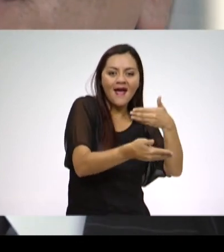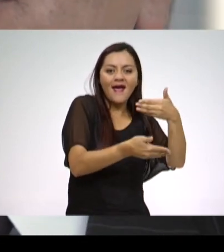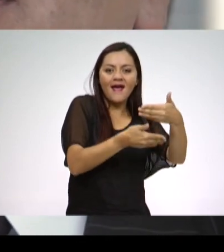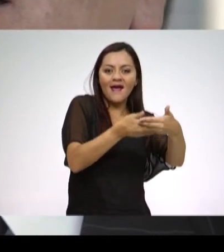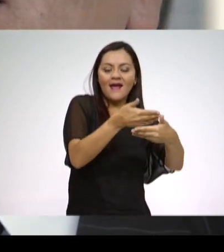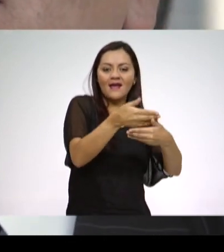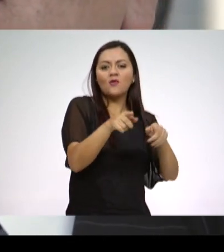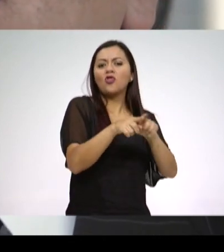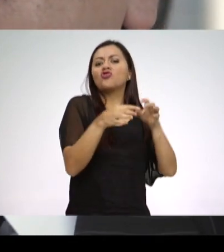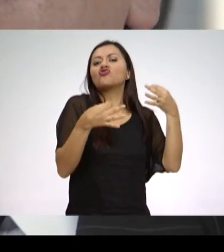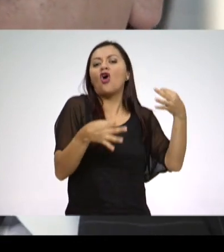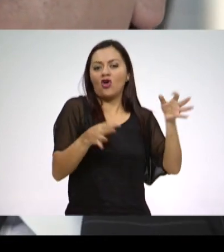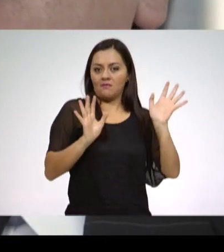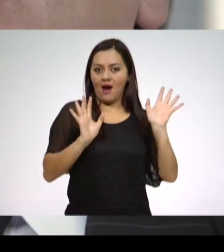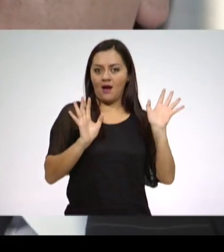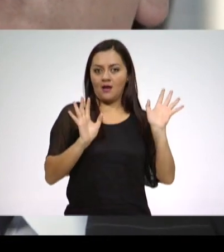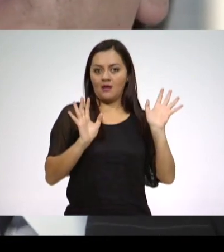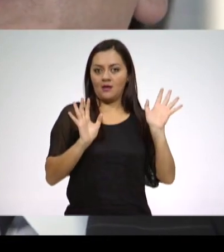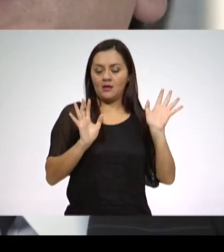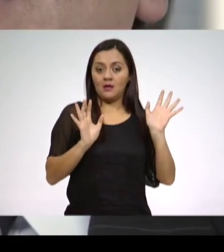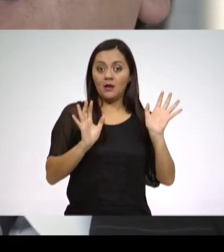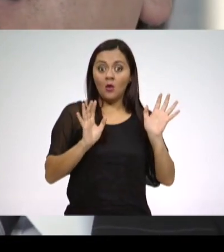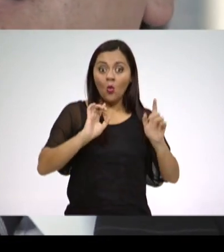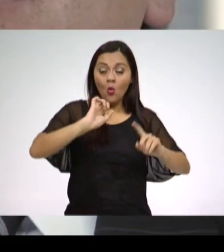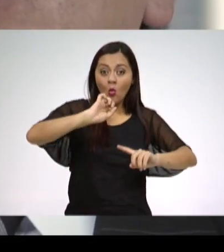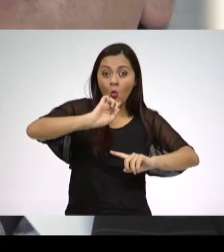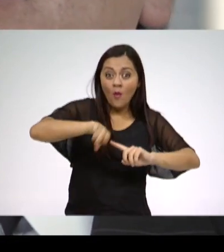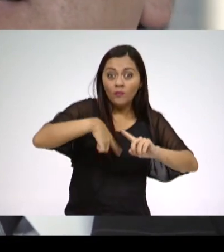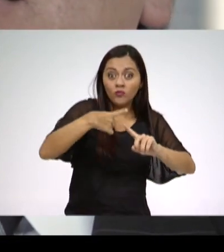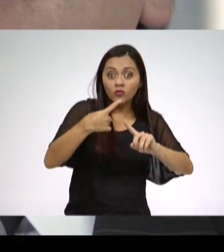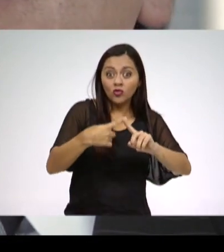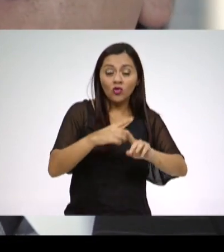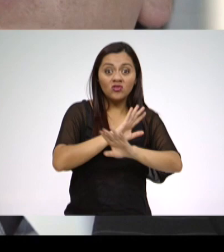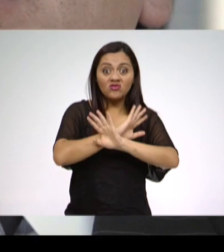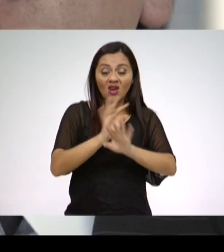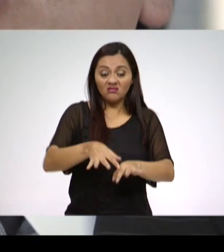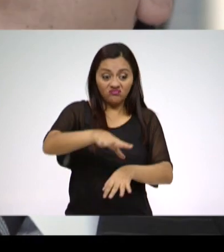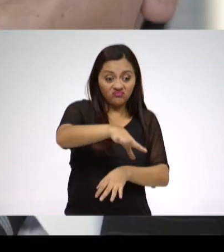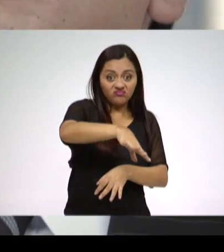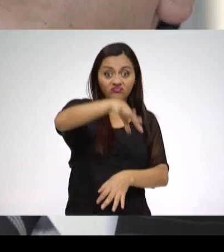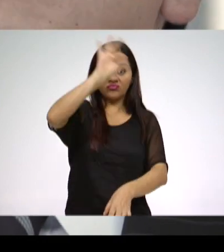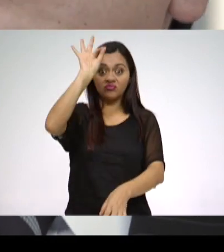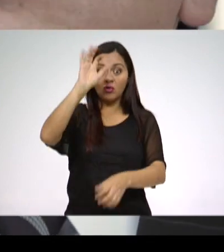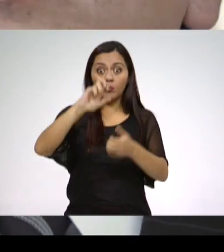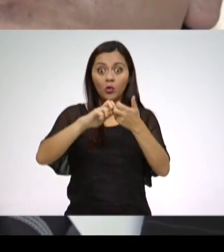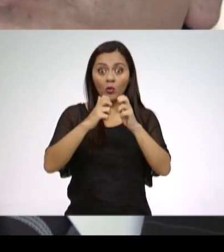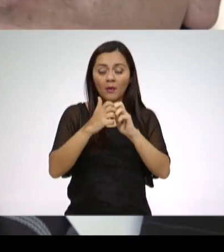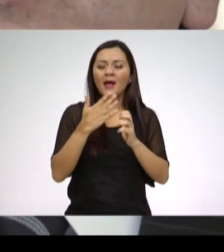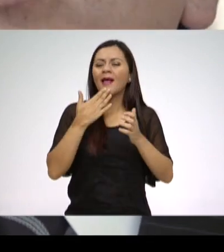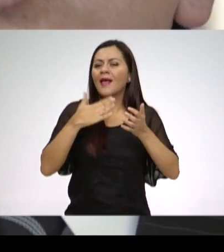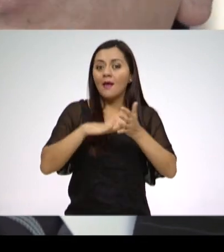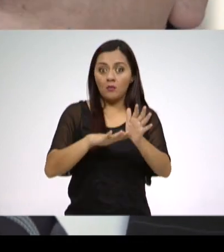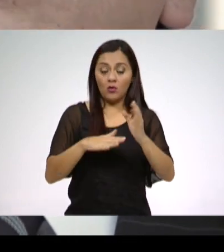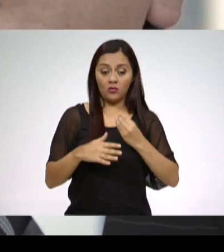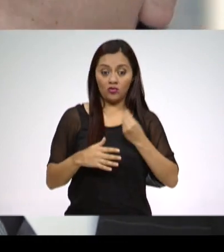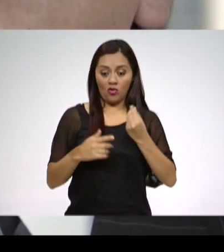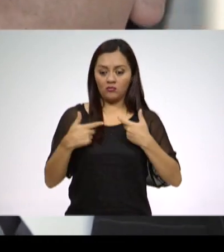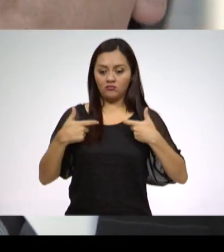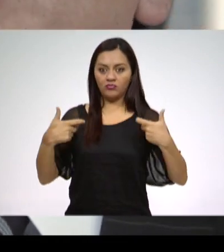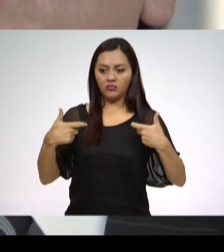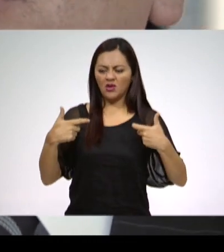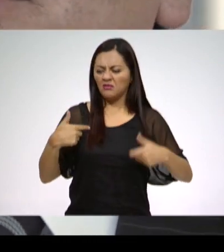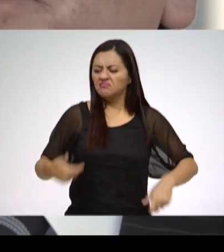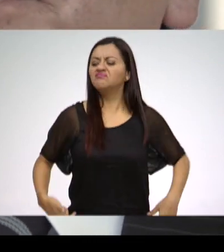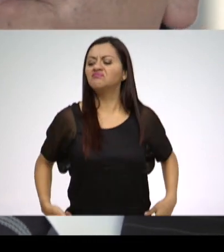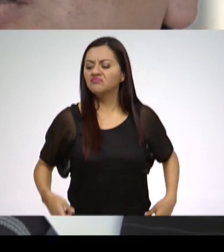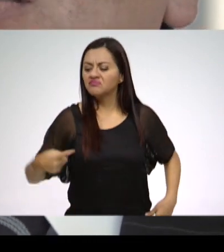un parámetro normal. Rompe esa realidad cuando el adolescente, con intención, busca hacer daño a